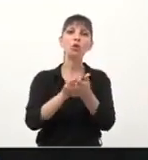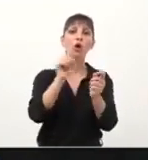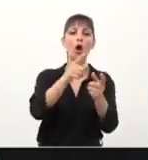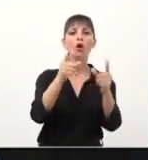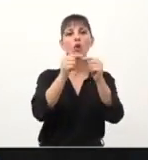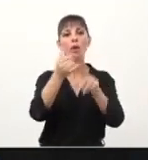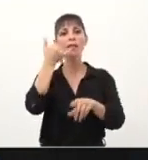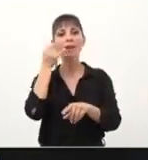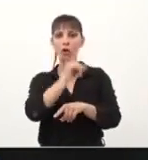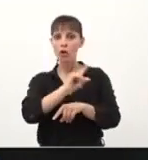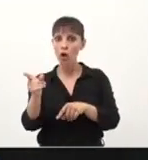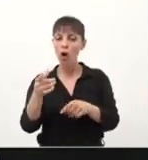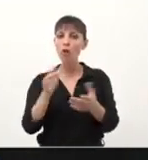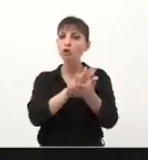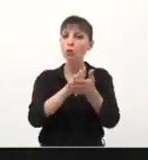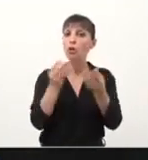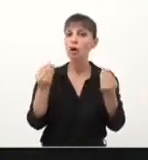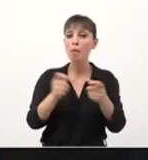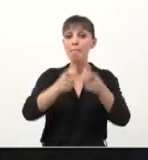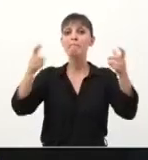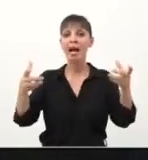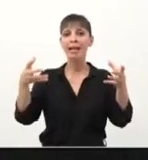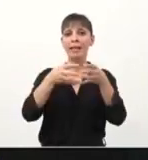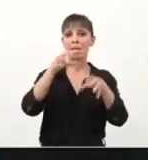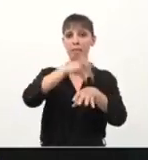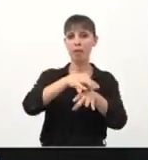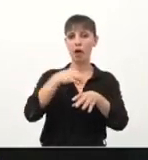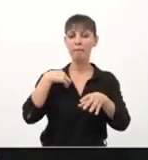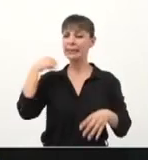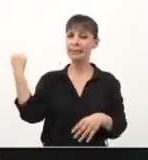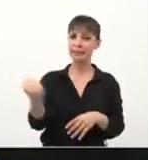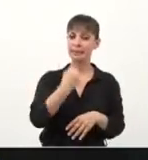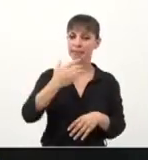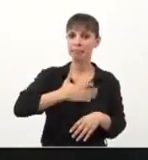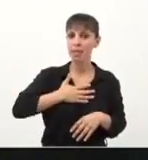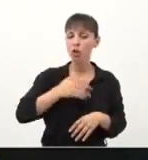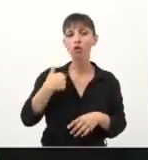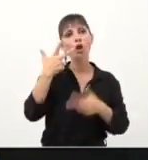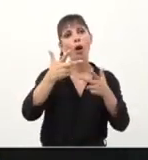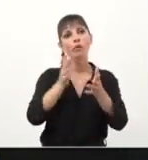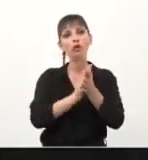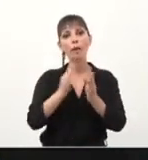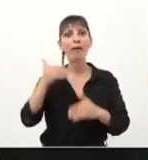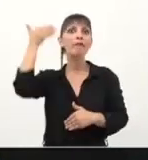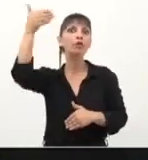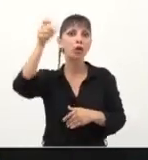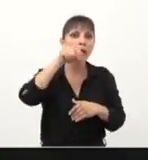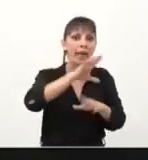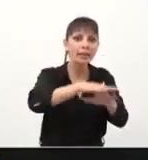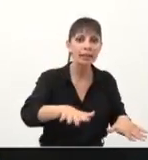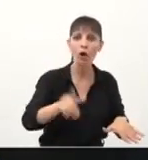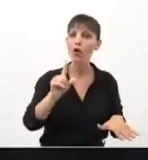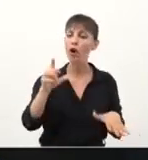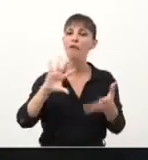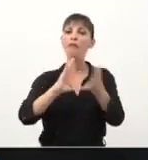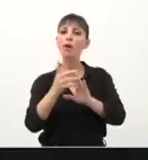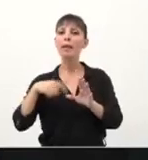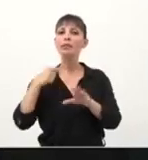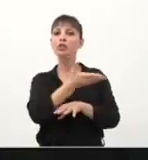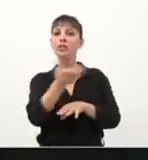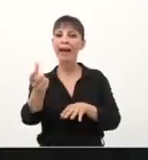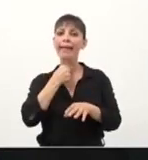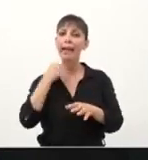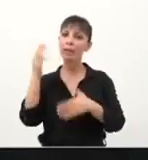poniendo más médicos. Y en la educación, que es mi gran obsesión, no hablamos solamente del futuro y de los más chicos, hablamos del tipo de sociedad que queremos